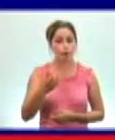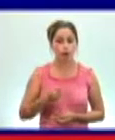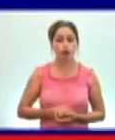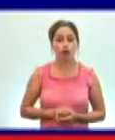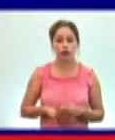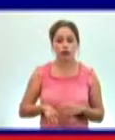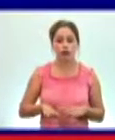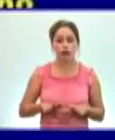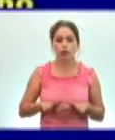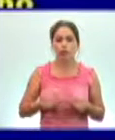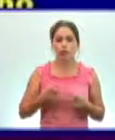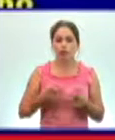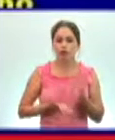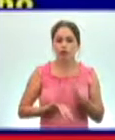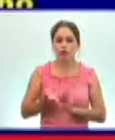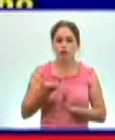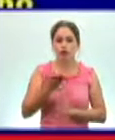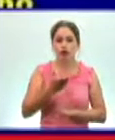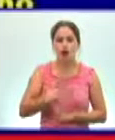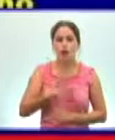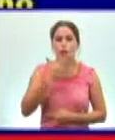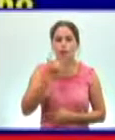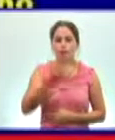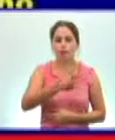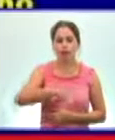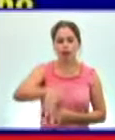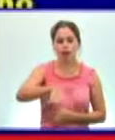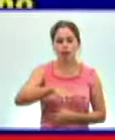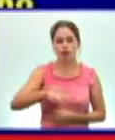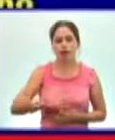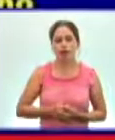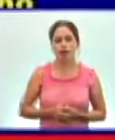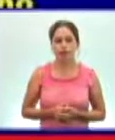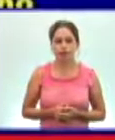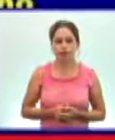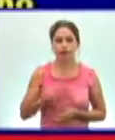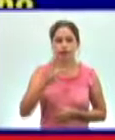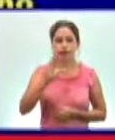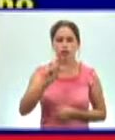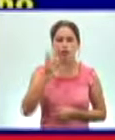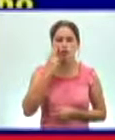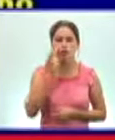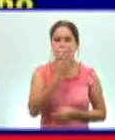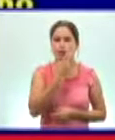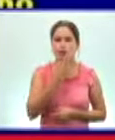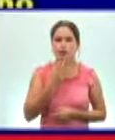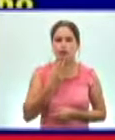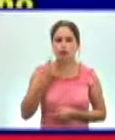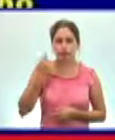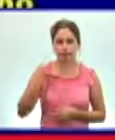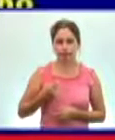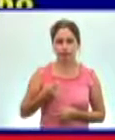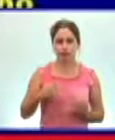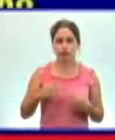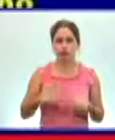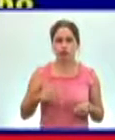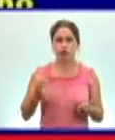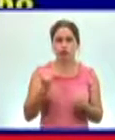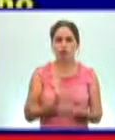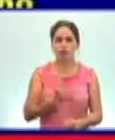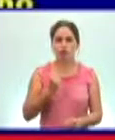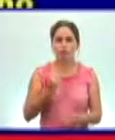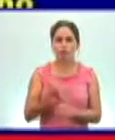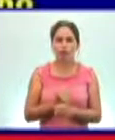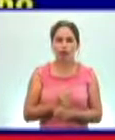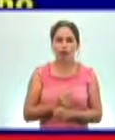permite el desarrollo y el mejoramiento de la sociedad. Dice Martí sobre el derecho del obrero no puede ser